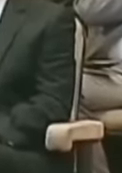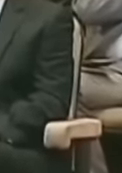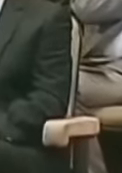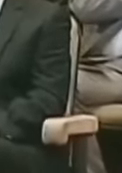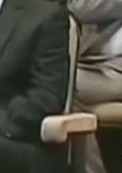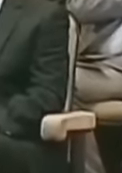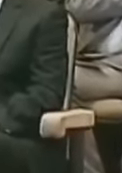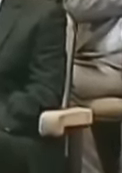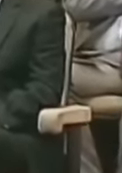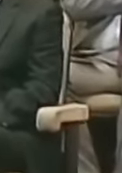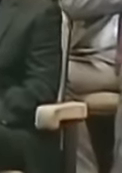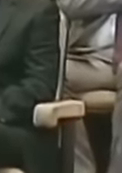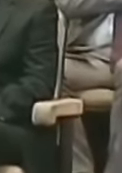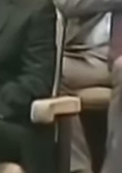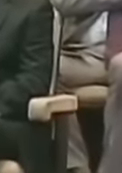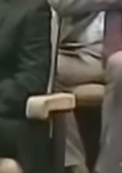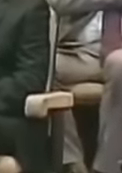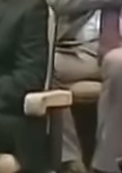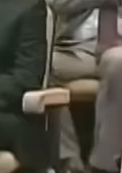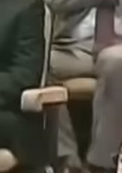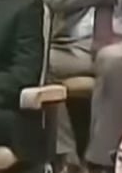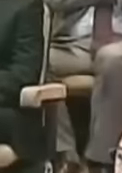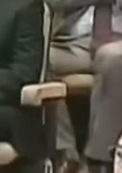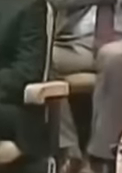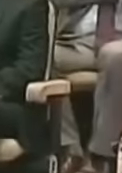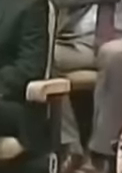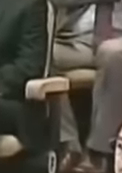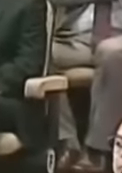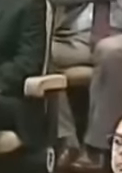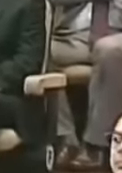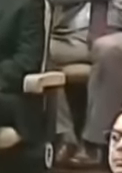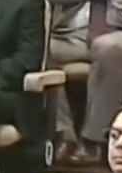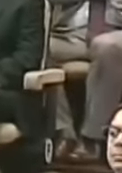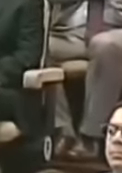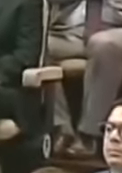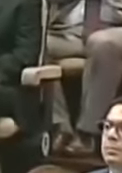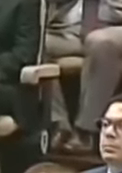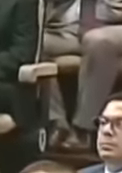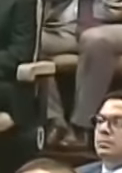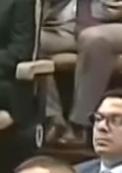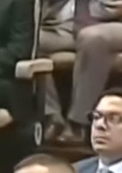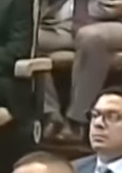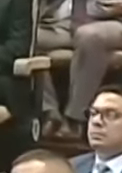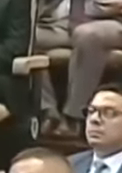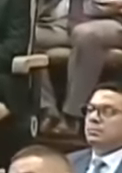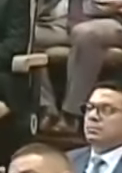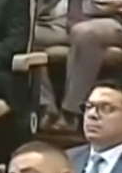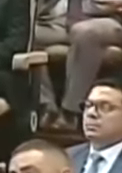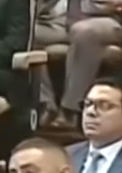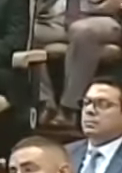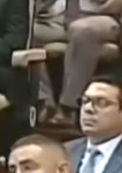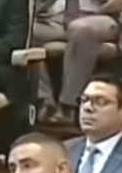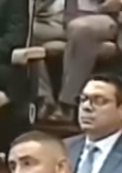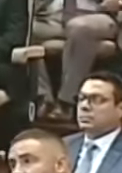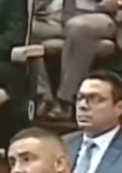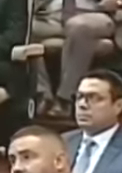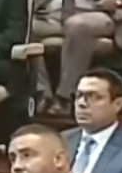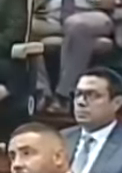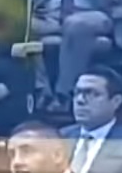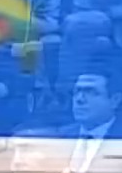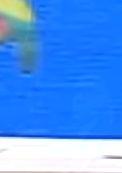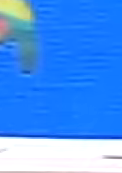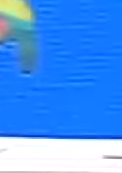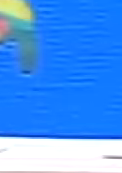estancos, sociales o religiosos, o de la particular cosmovisión que cada uno tenga sobre la vida. Este es el momento de